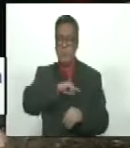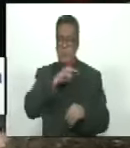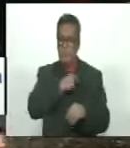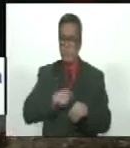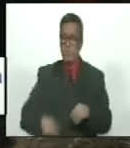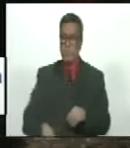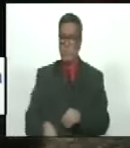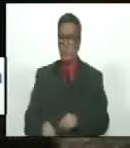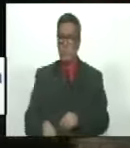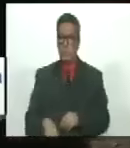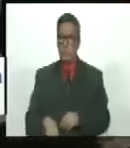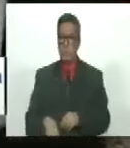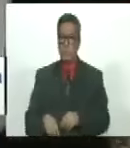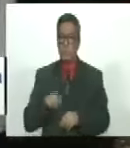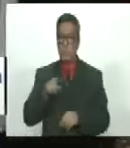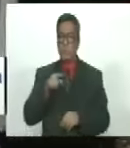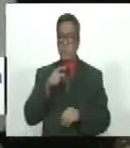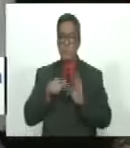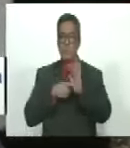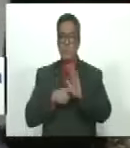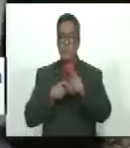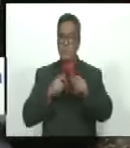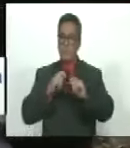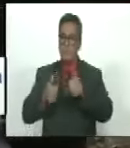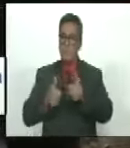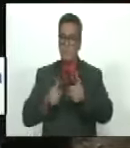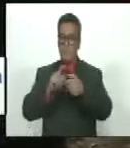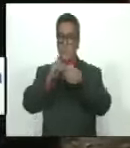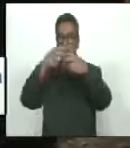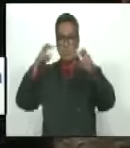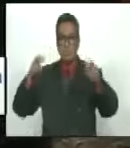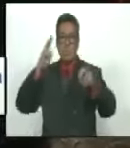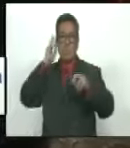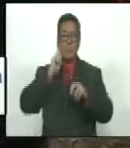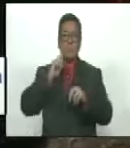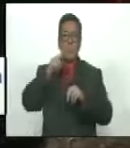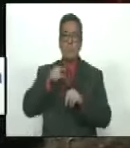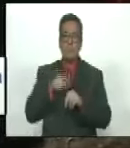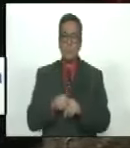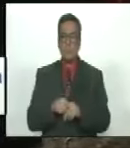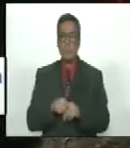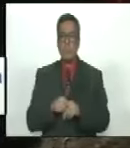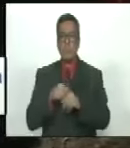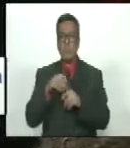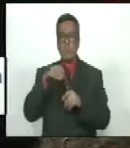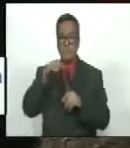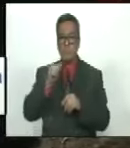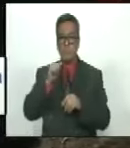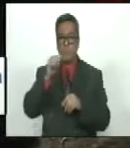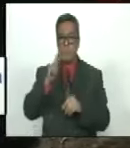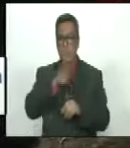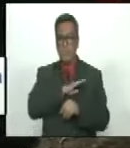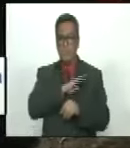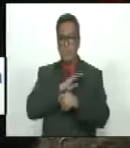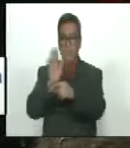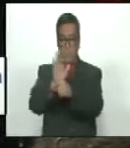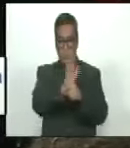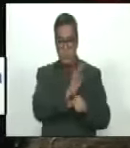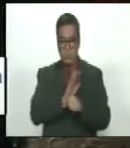presidente? Puso activo un principio bolivariano que es el de del